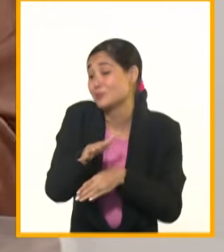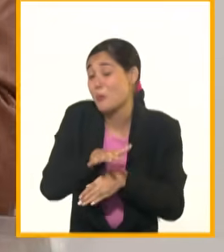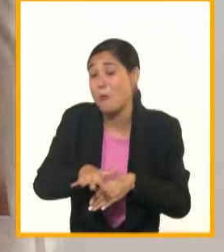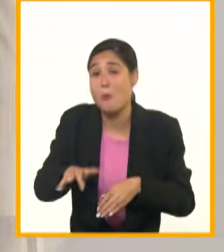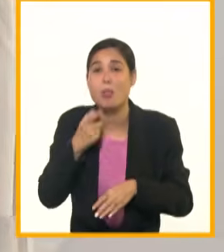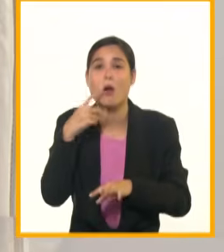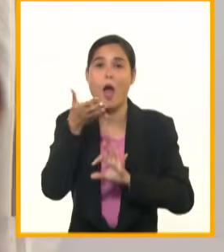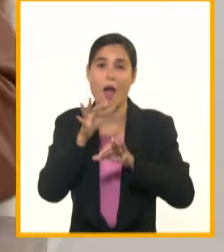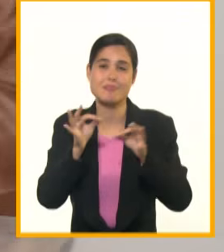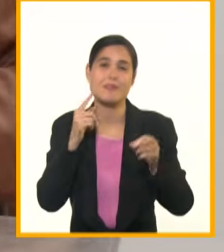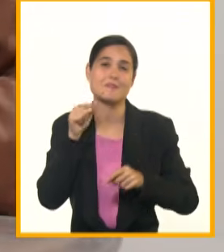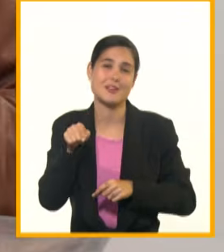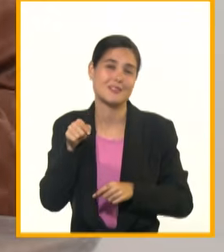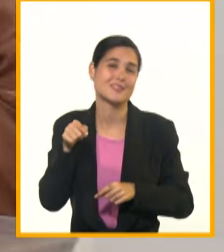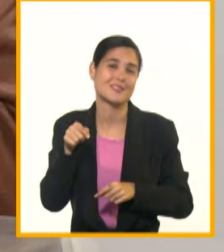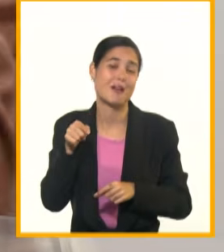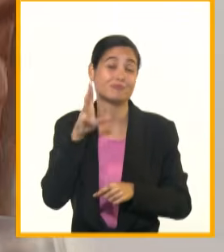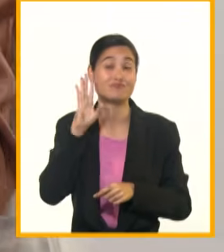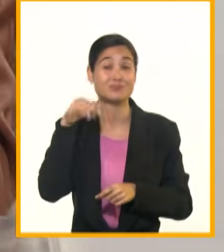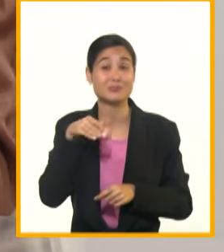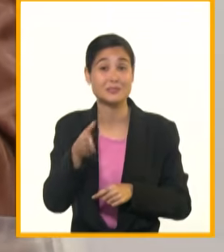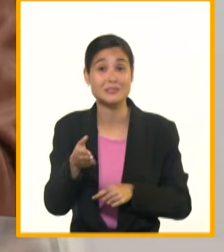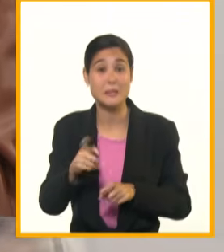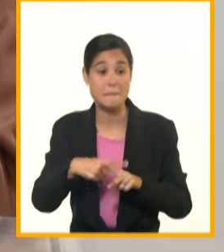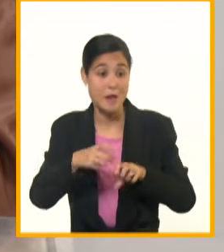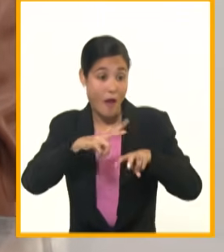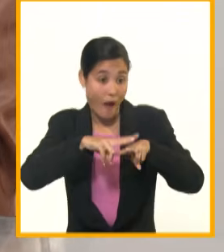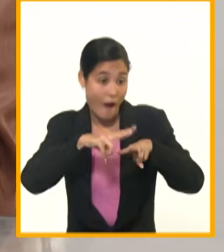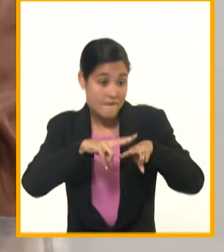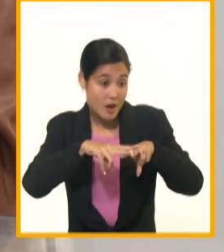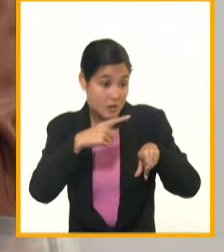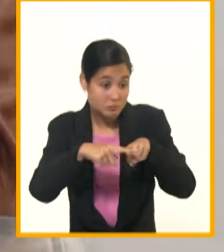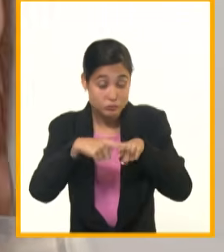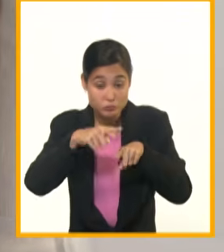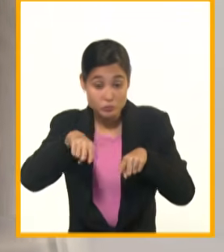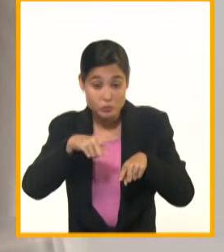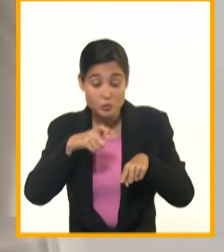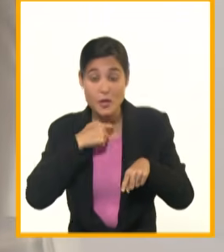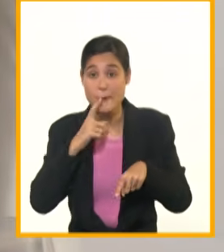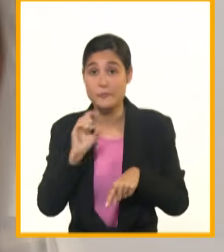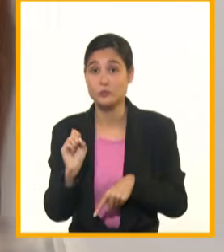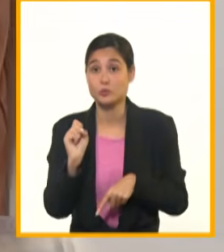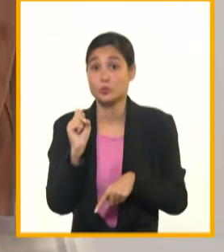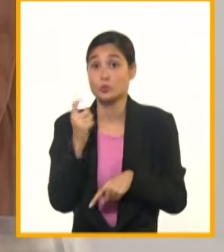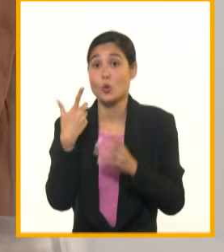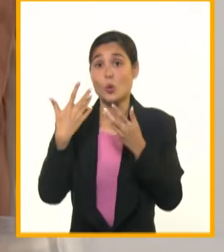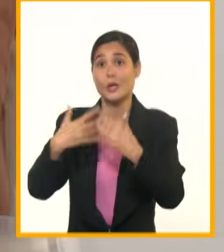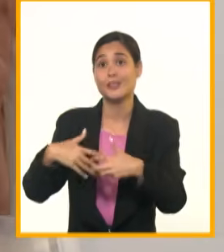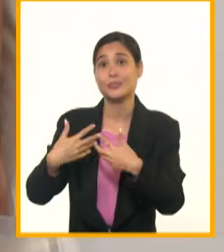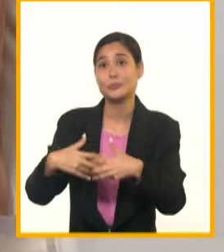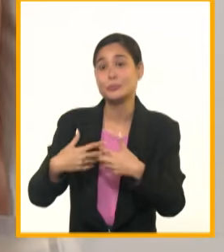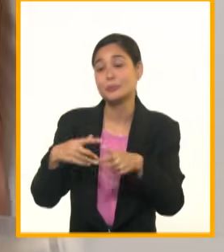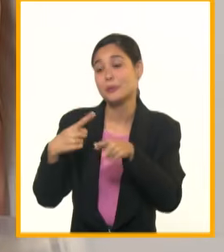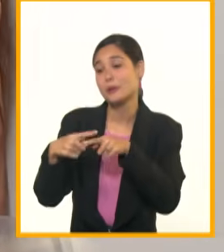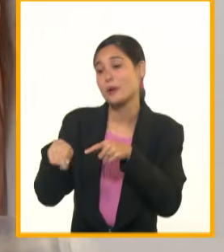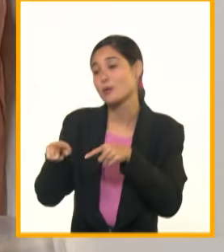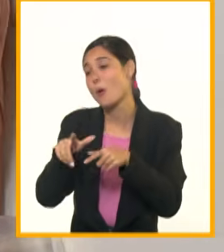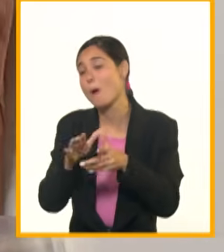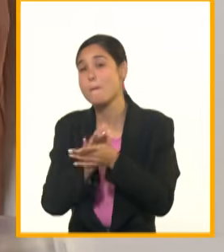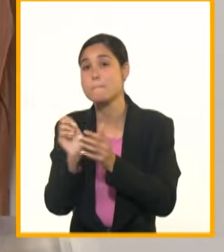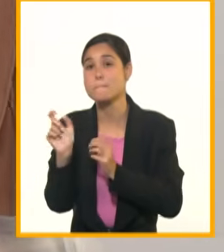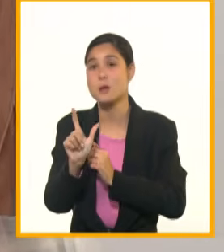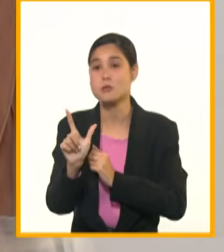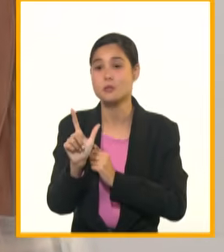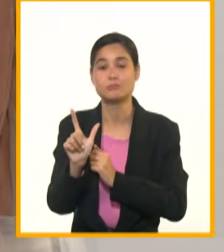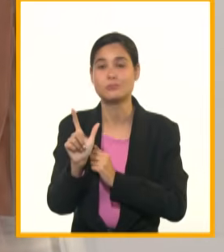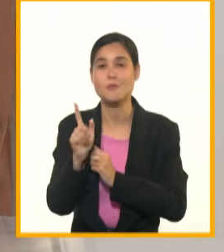reparando aspiroles, es decir que nuestra industria no es solo la que está hoy en la zona, que es muy poderosa, muy